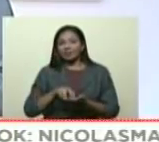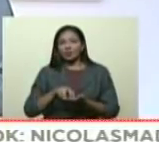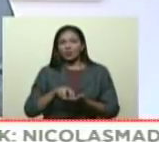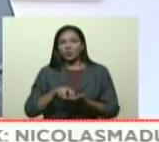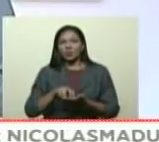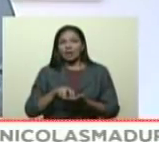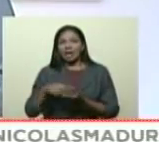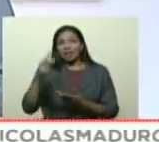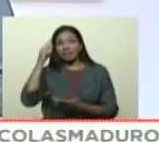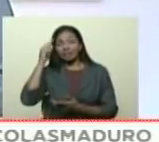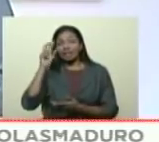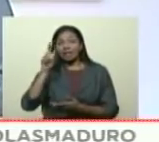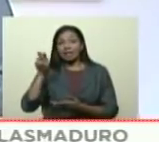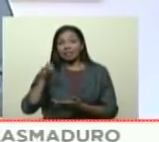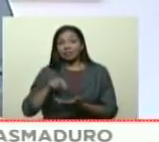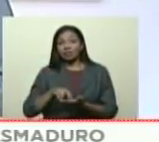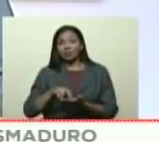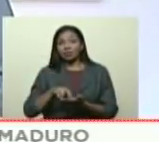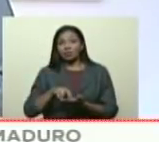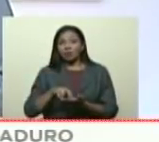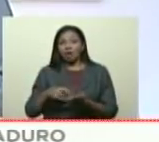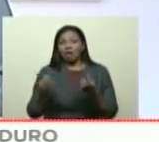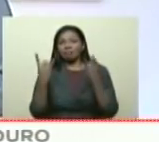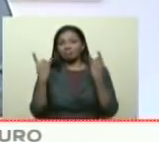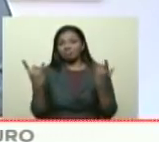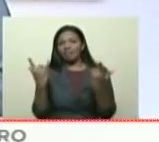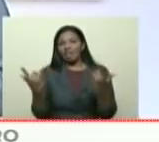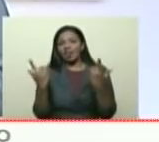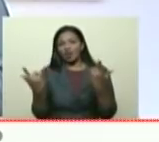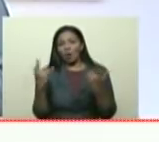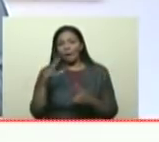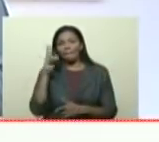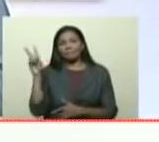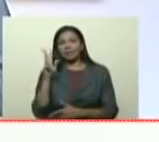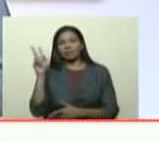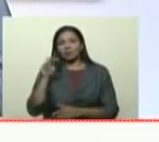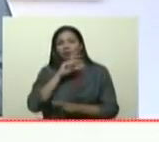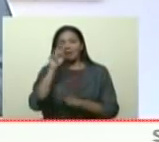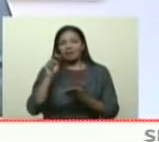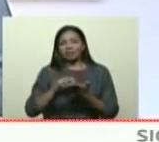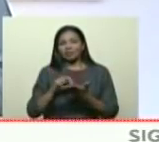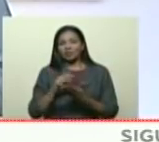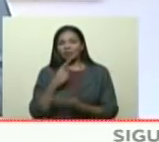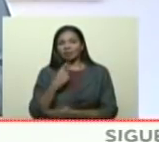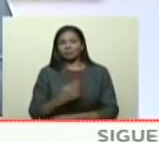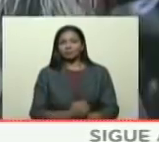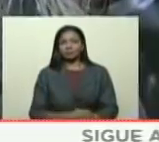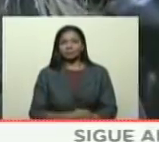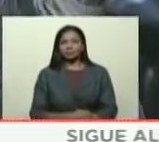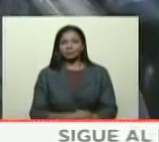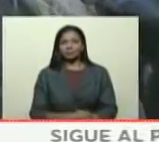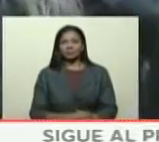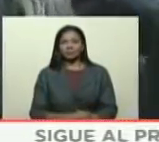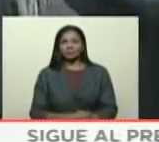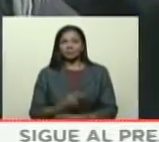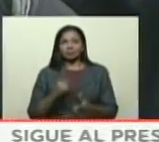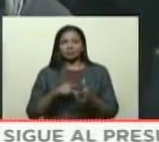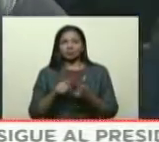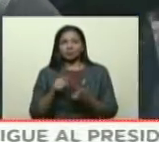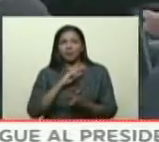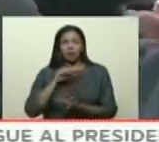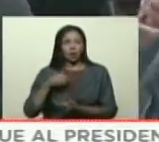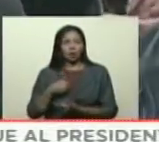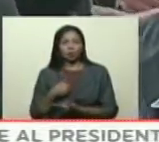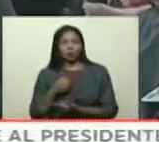el Día Nacional del Rock Venezolano, del rock nacional. Así que para